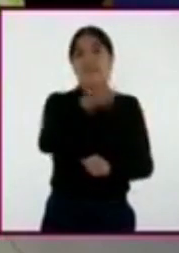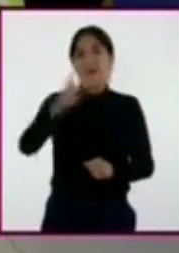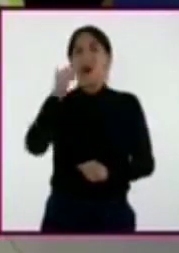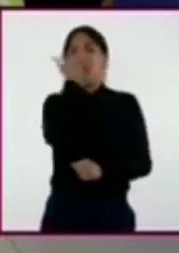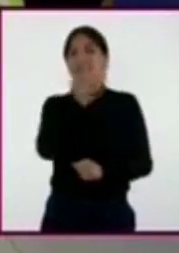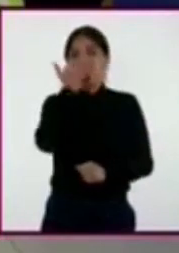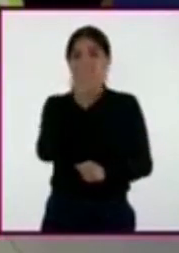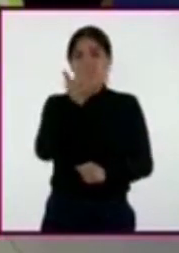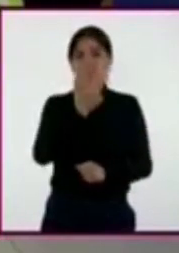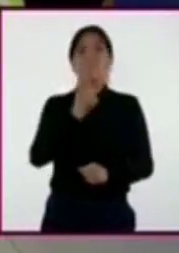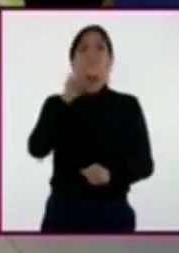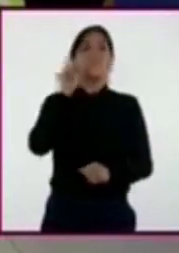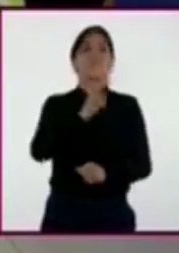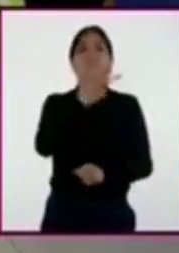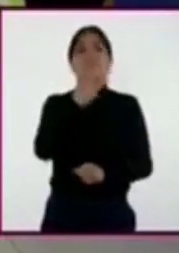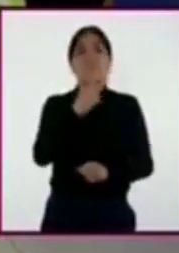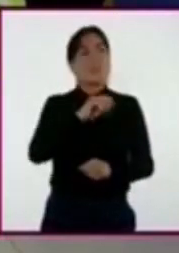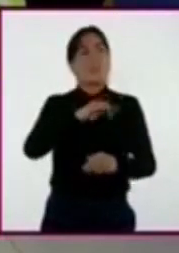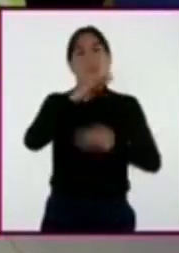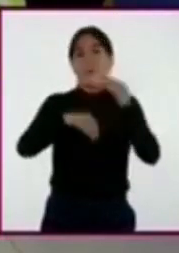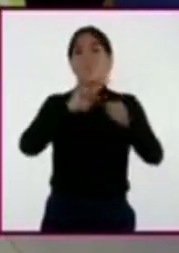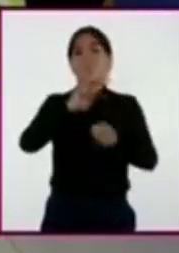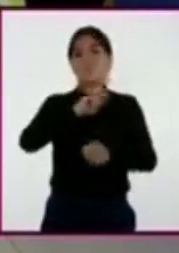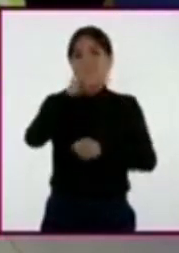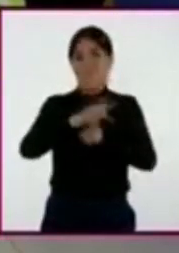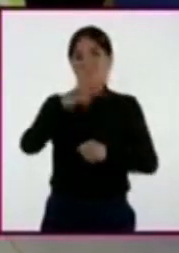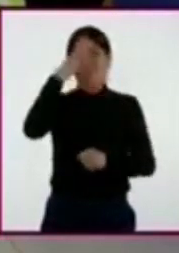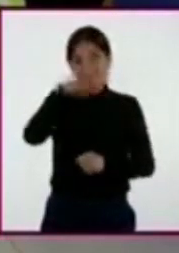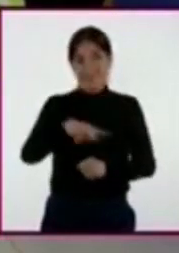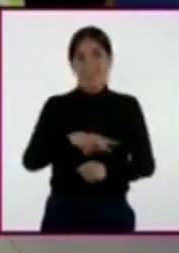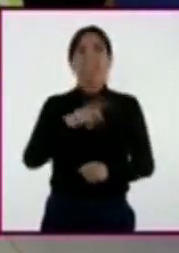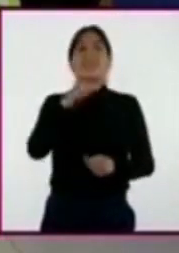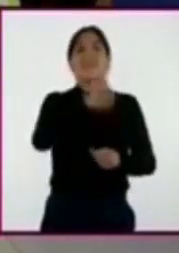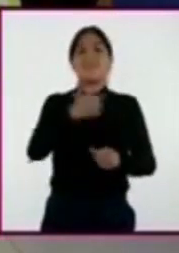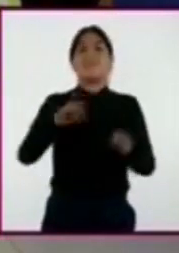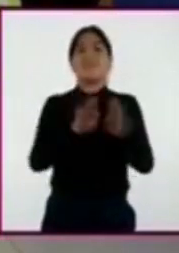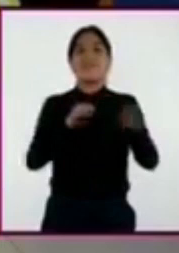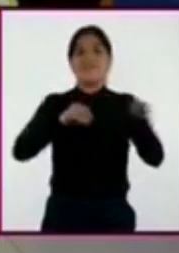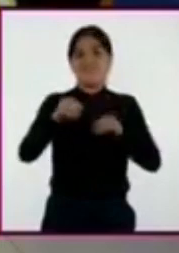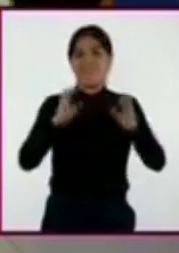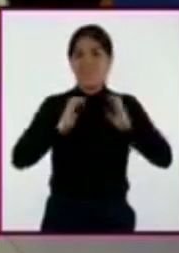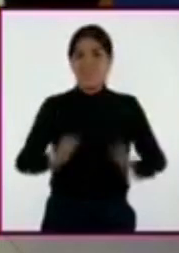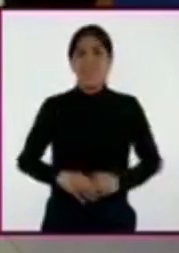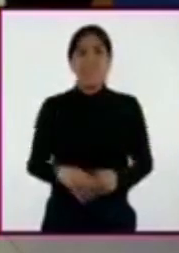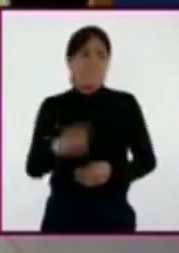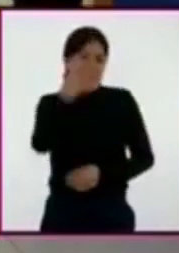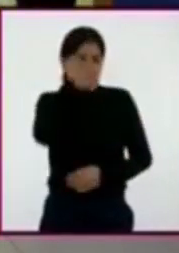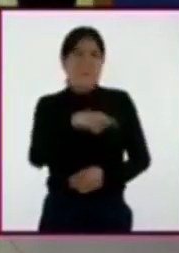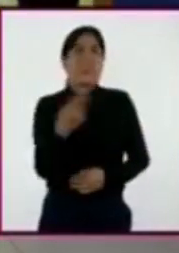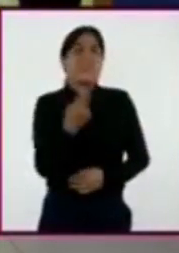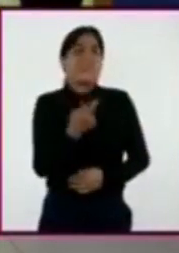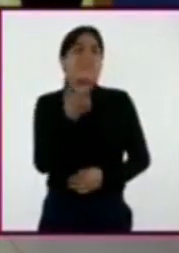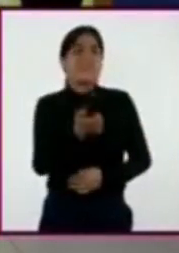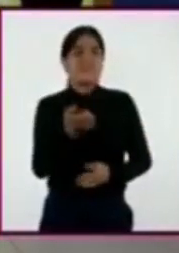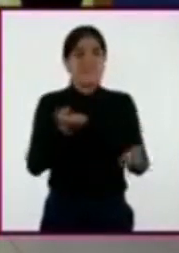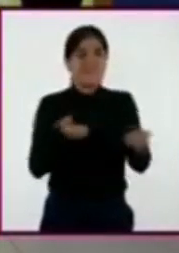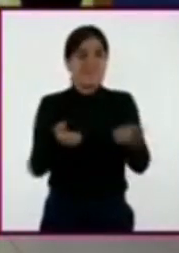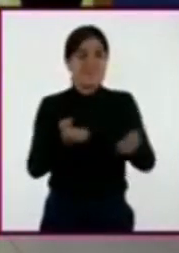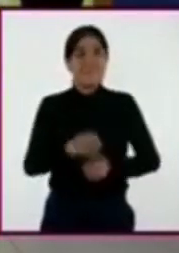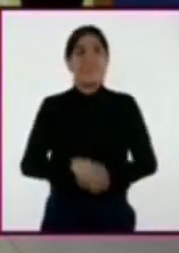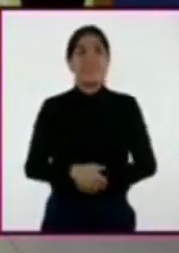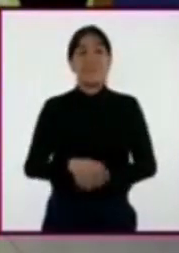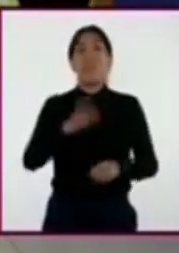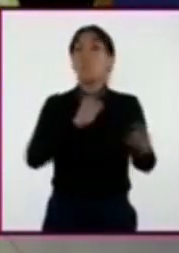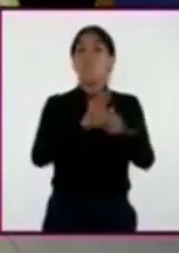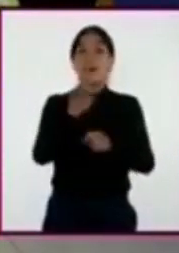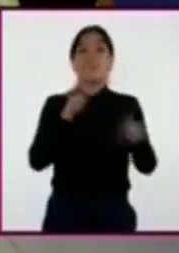y alumnos de todo el país a través de la diversidad de retos motores. ¿Para qué hacemos estas actividades, maestros? El